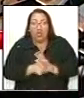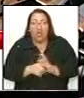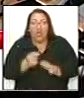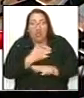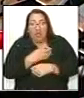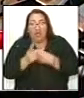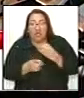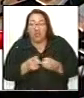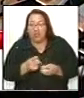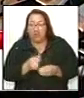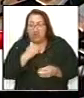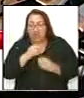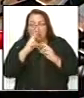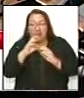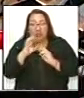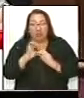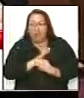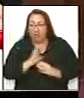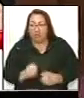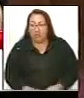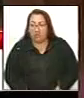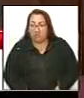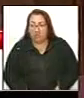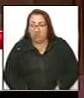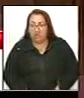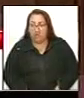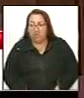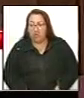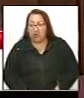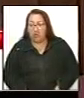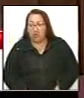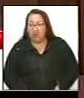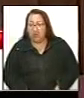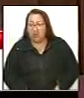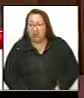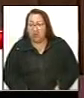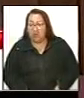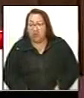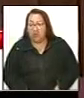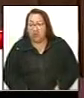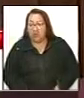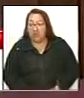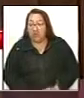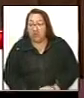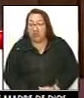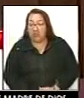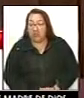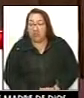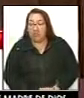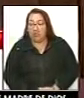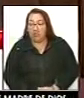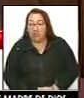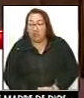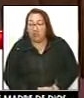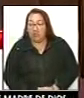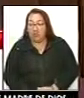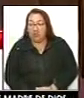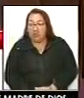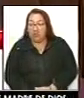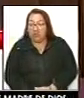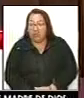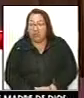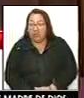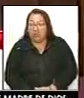fue declarado inconstitucional. No he hablado de las razones por las cuales fue declarado así. Eso lo ha hecho, repito una vez más,